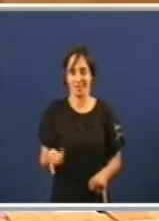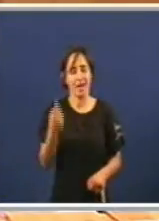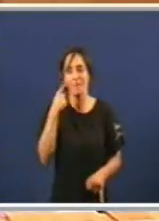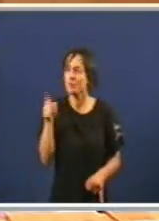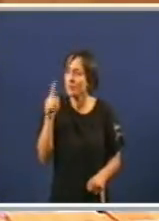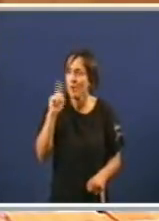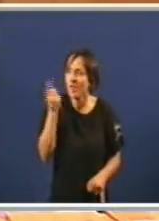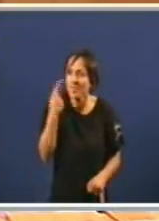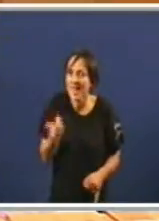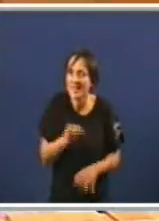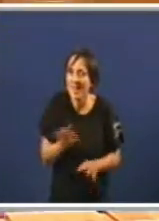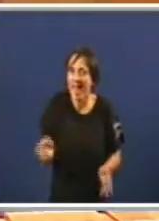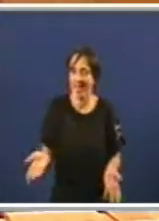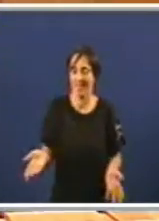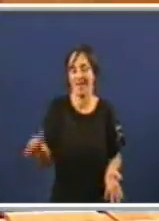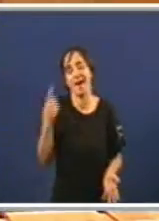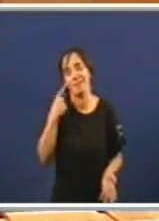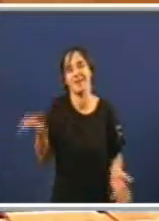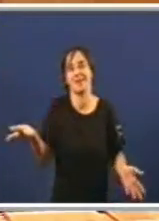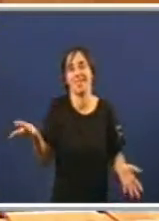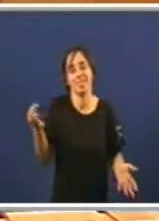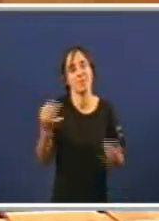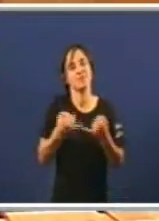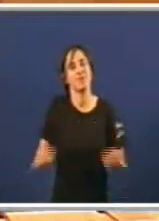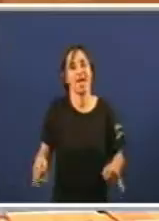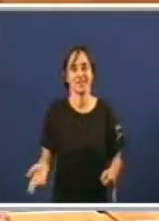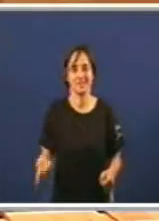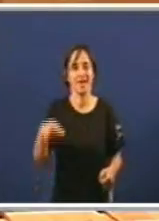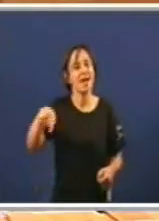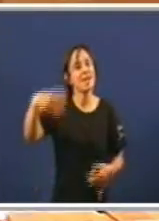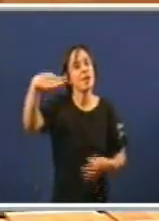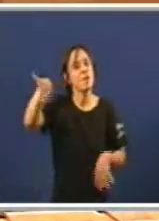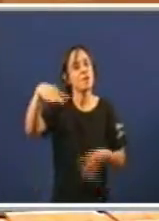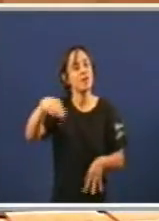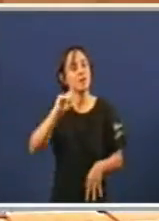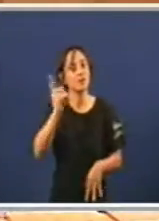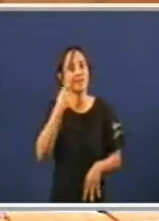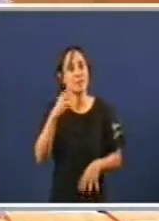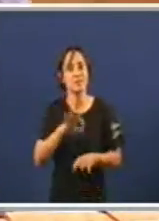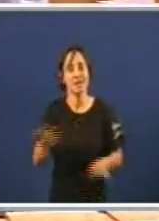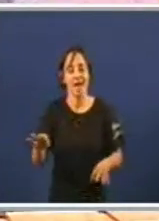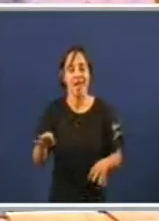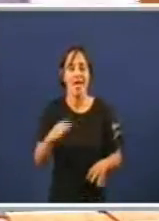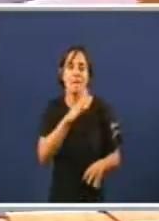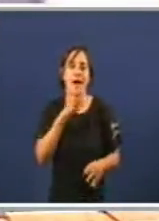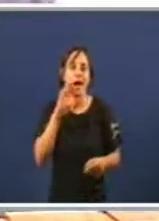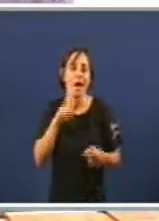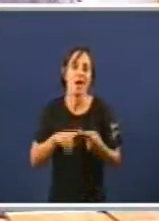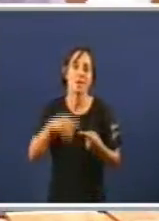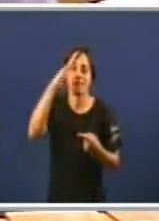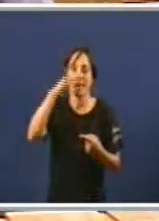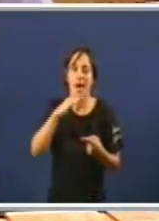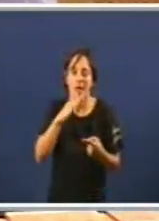enteráis. Nada, nada. Aquí os únicos que non nos enteramos de nada somos as nais, os pais,